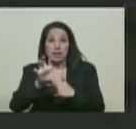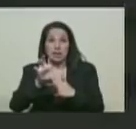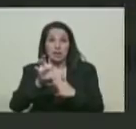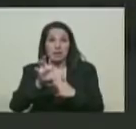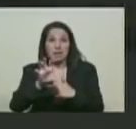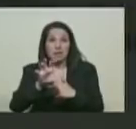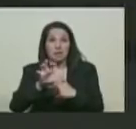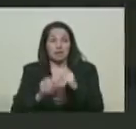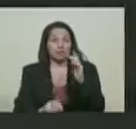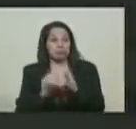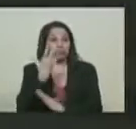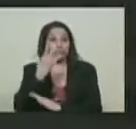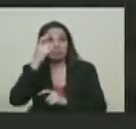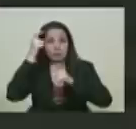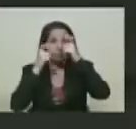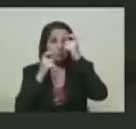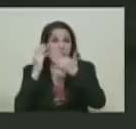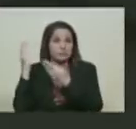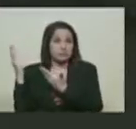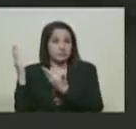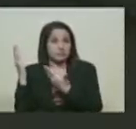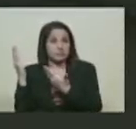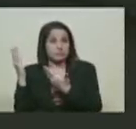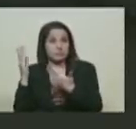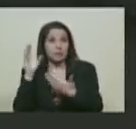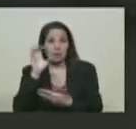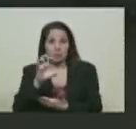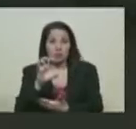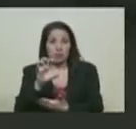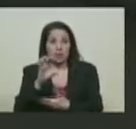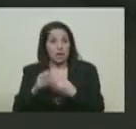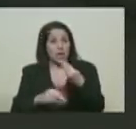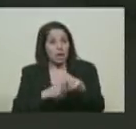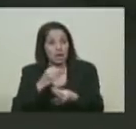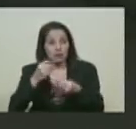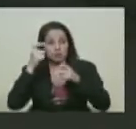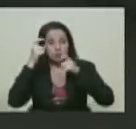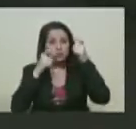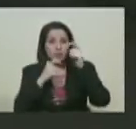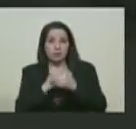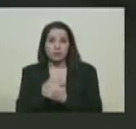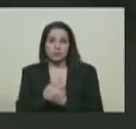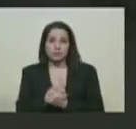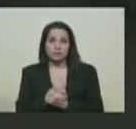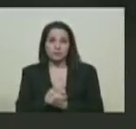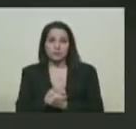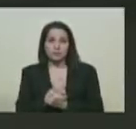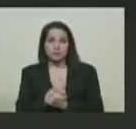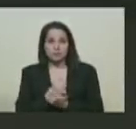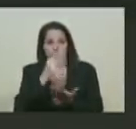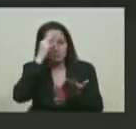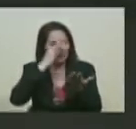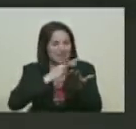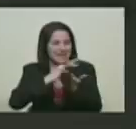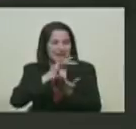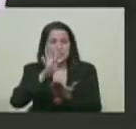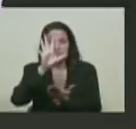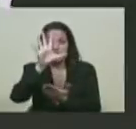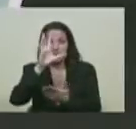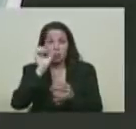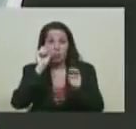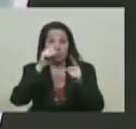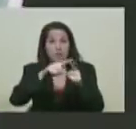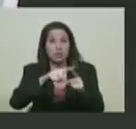plan fundacional de la nueva época, el plan de la patria hecho por el comandante Chávez. Siendo leal a los 5 objetivos